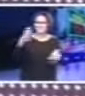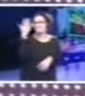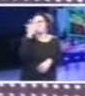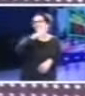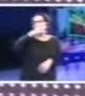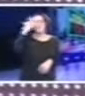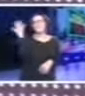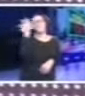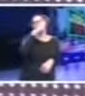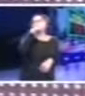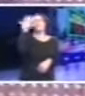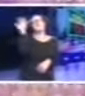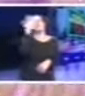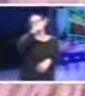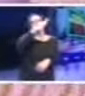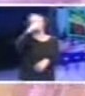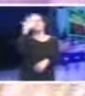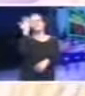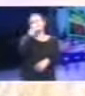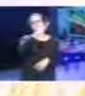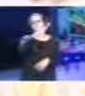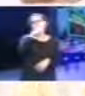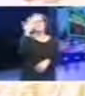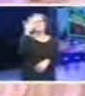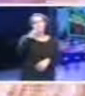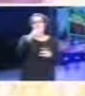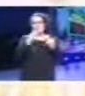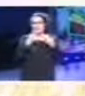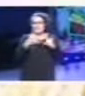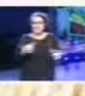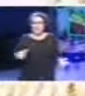Carnaval, carnaval, que la fiesta